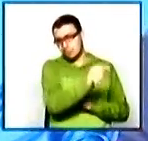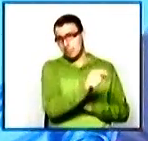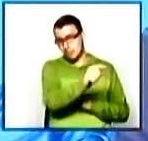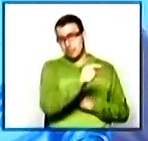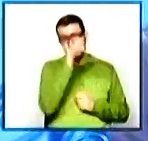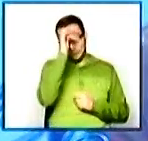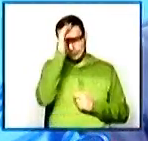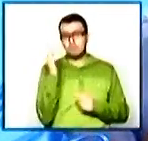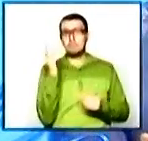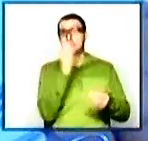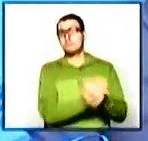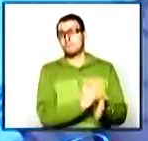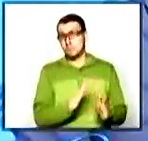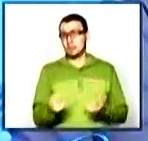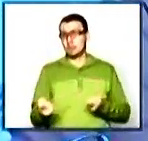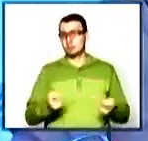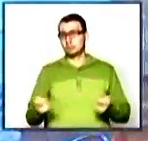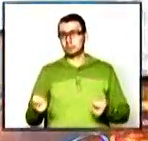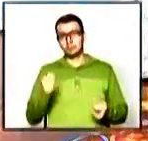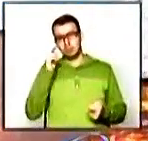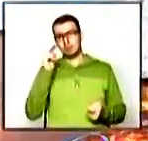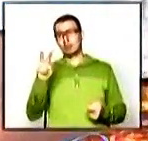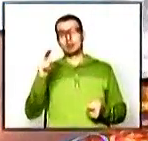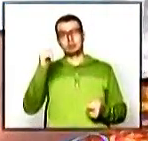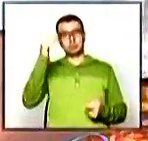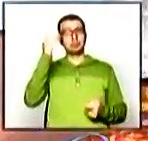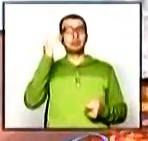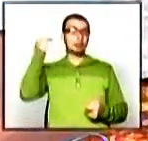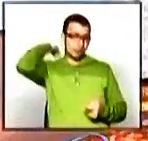columna mirando la parte de la espalda. Raúl.